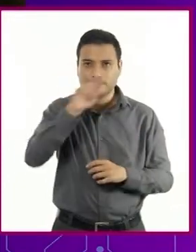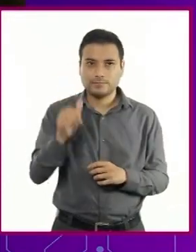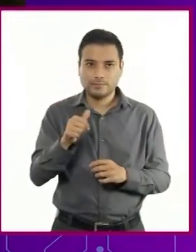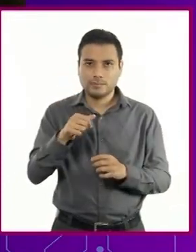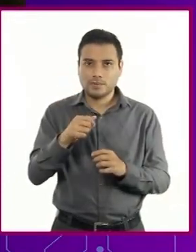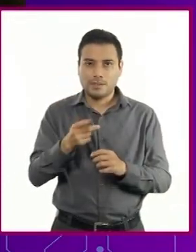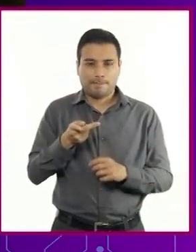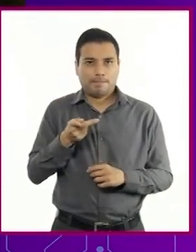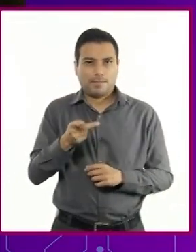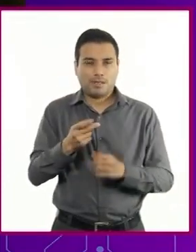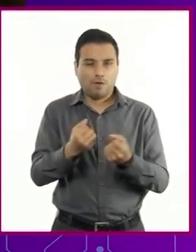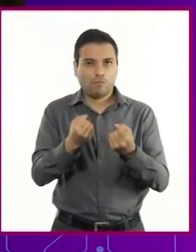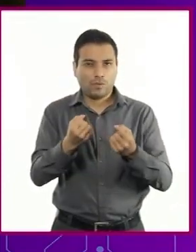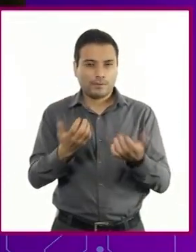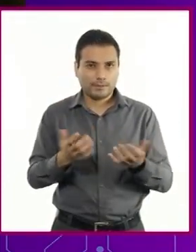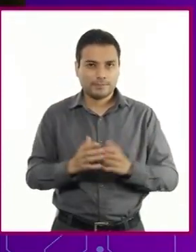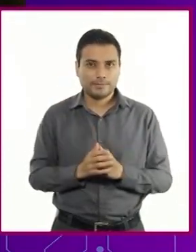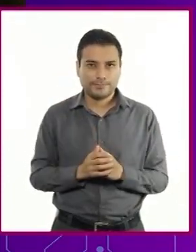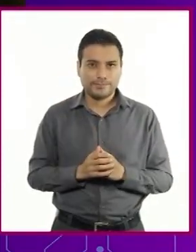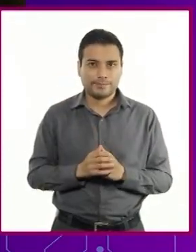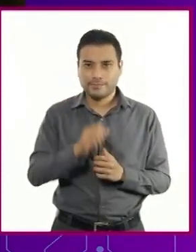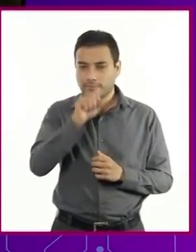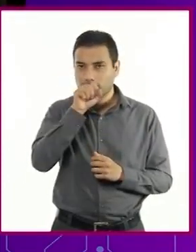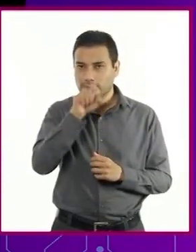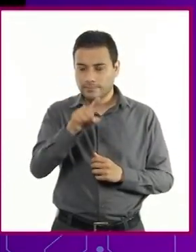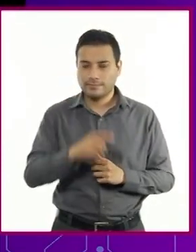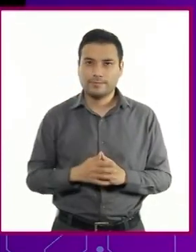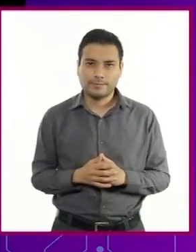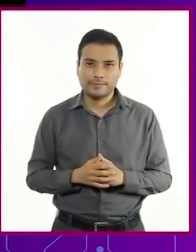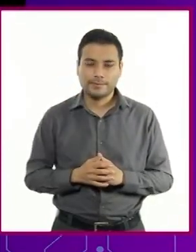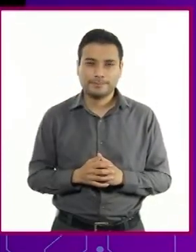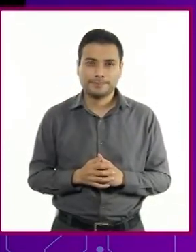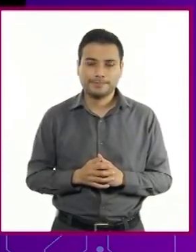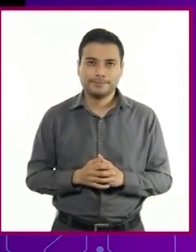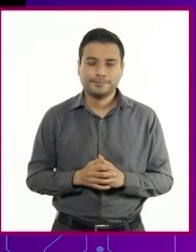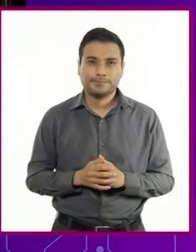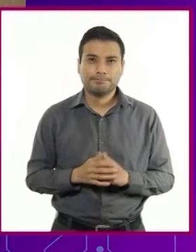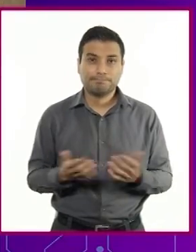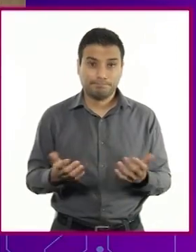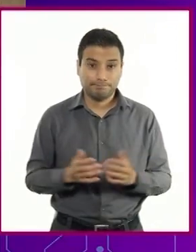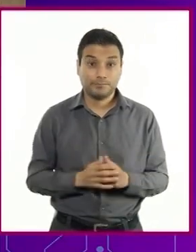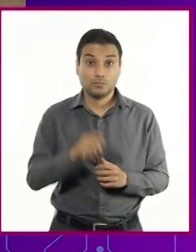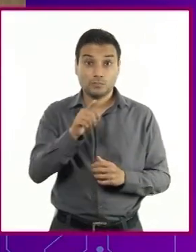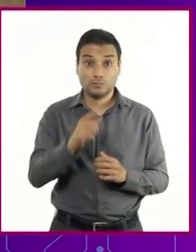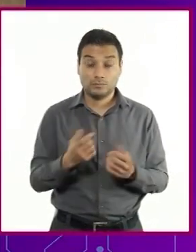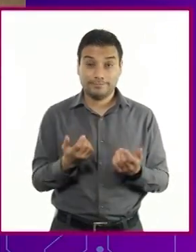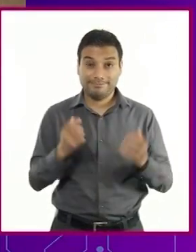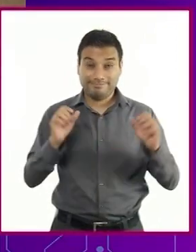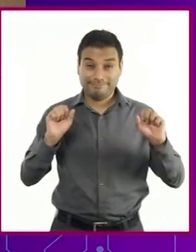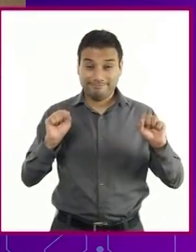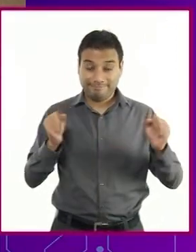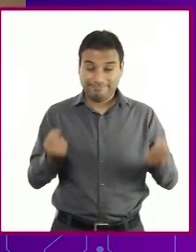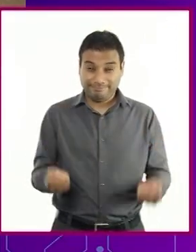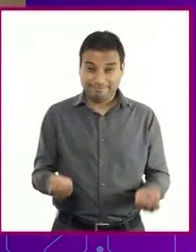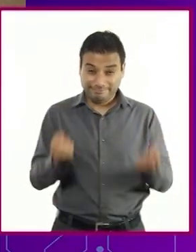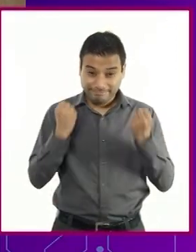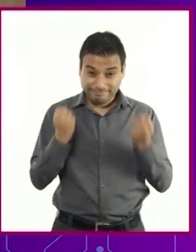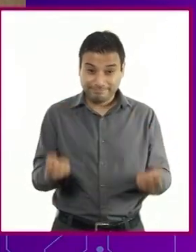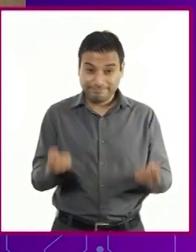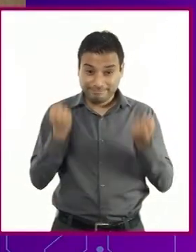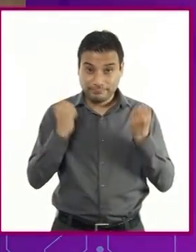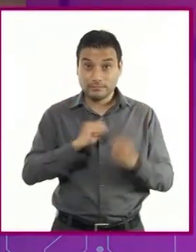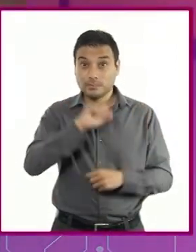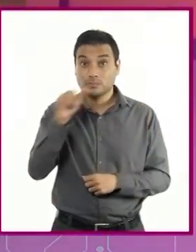piernas, cuádriceps y gemelos. Y al realizar pesas, fortalecen los bíceps,